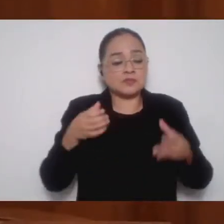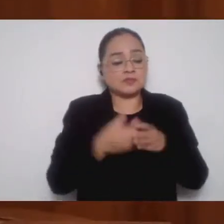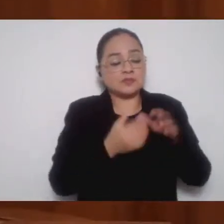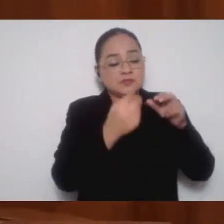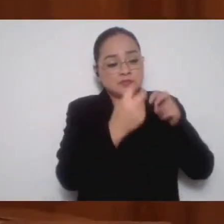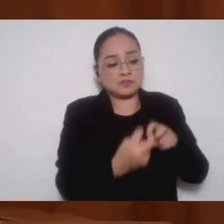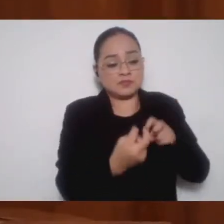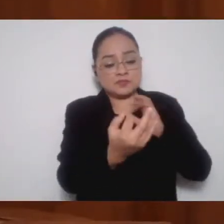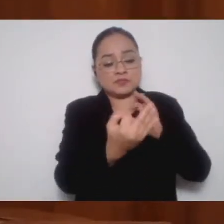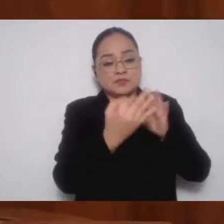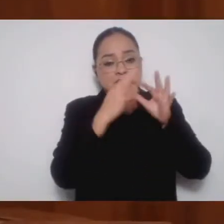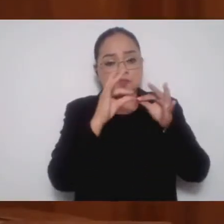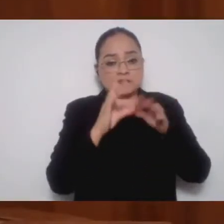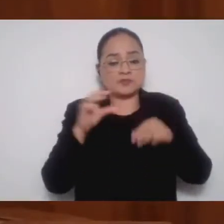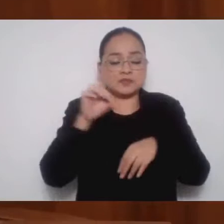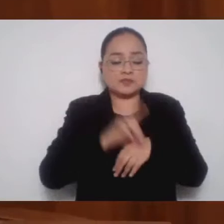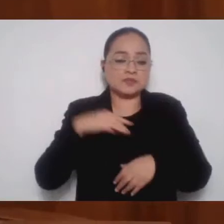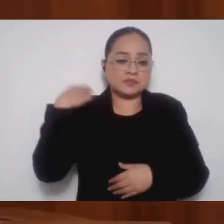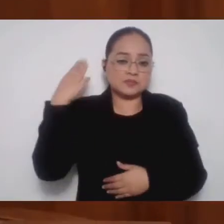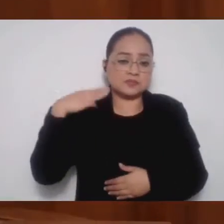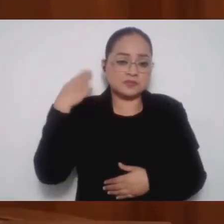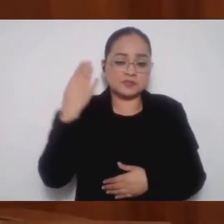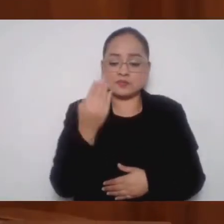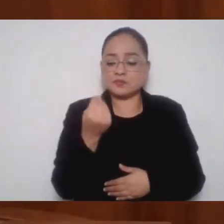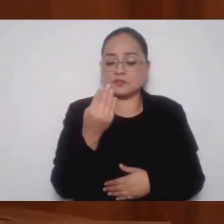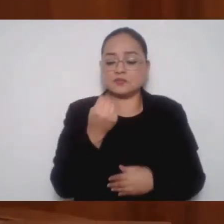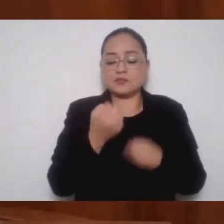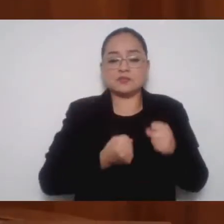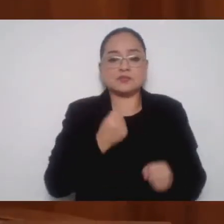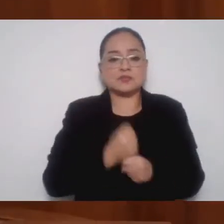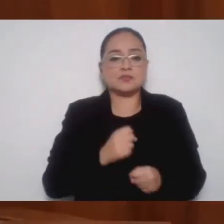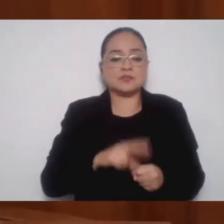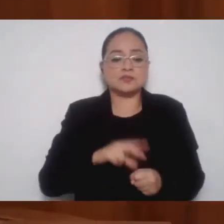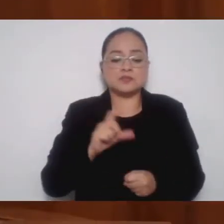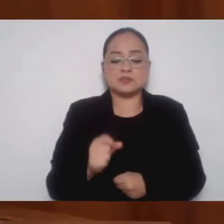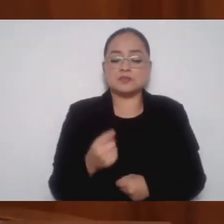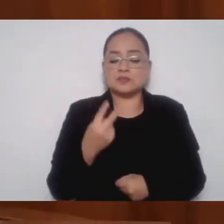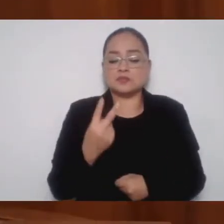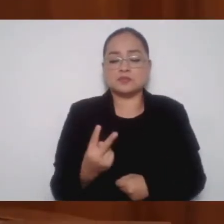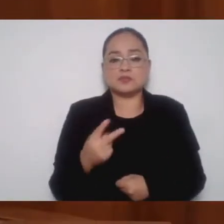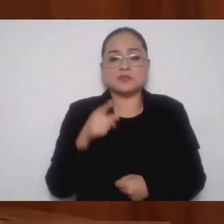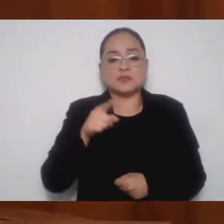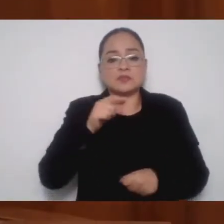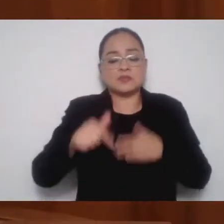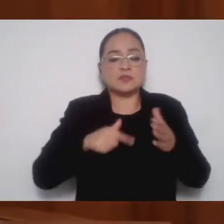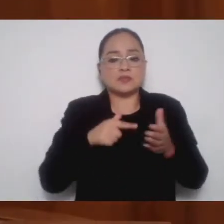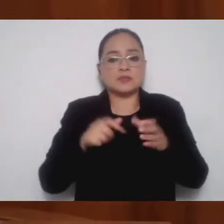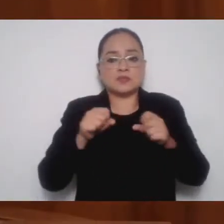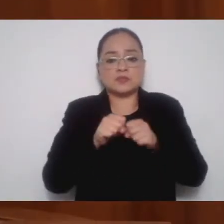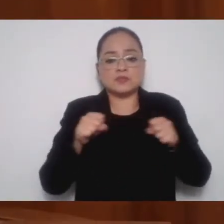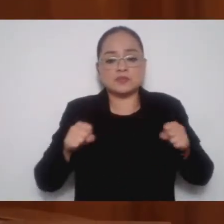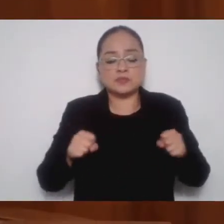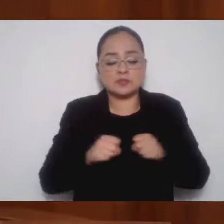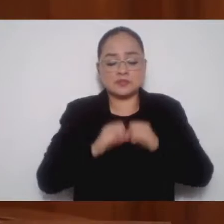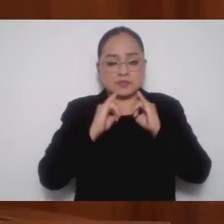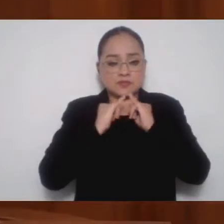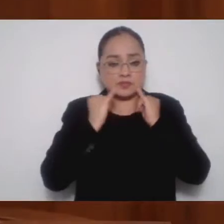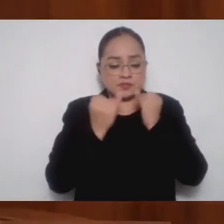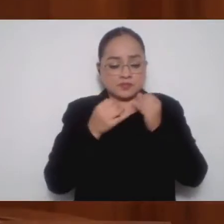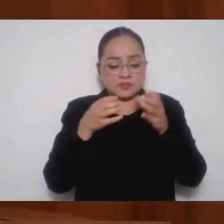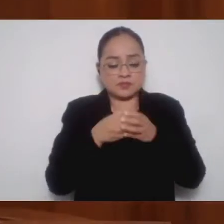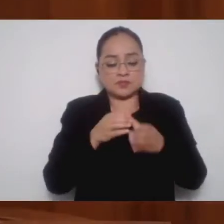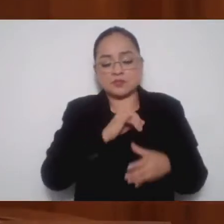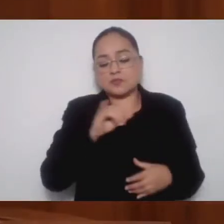su comparecencia el día 9 de marzo de 2022 en el Salón de Juntas de la Junta